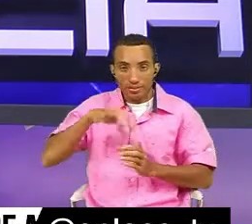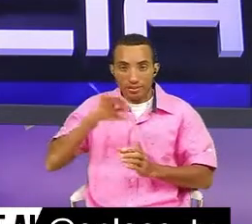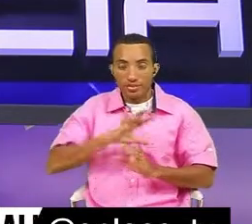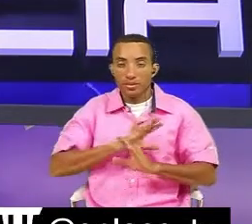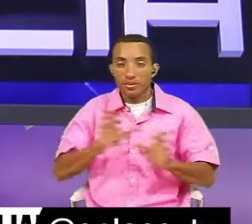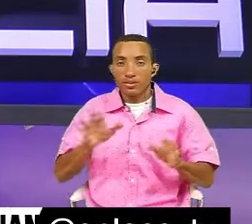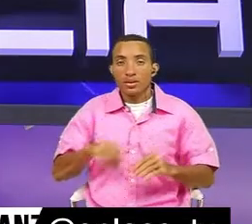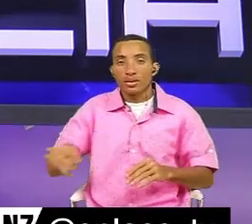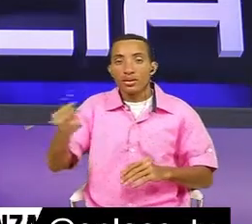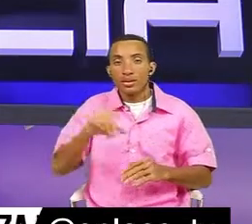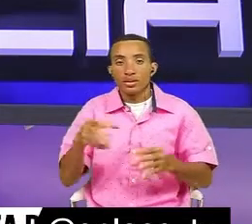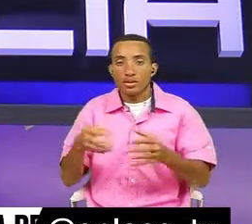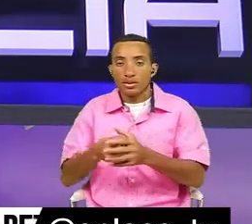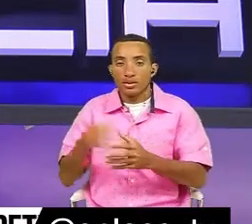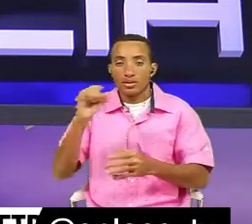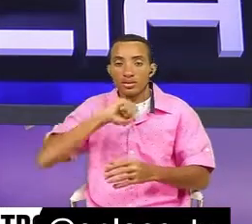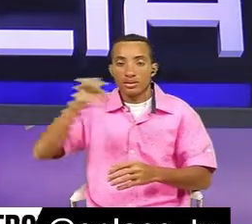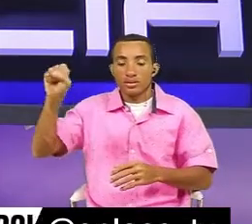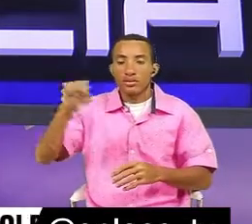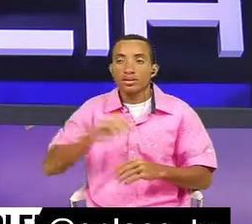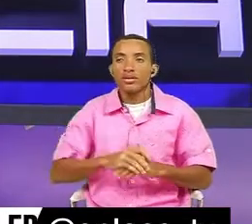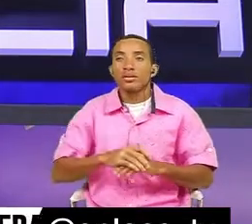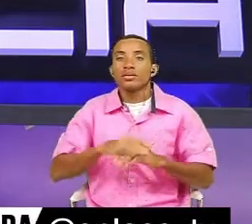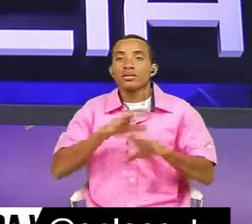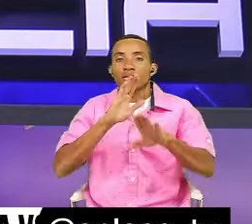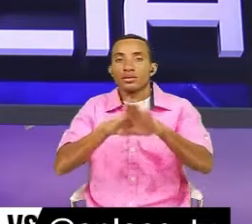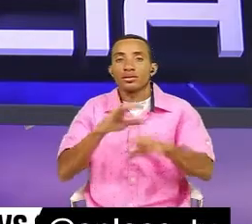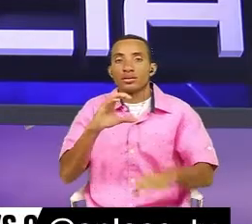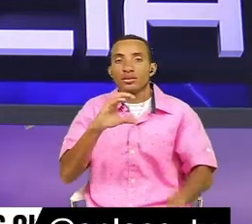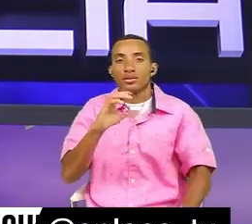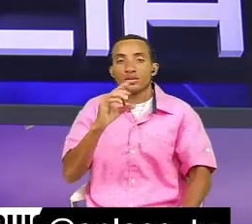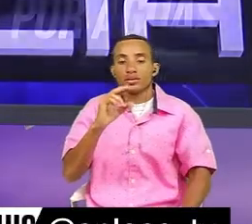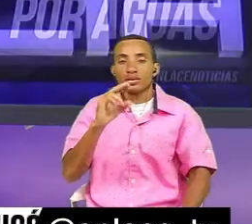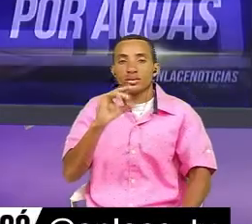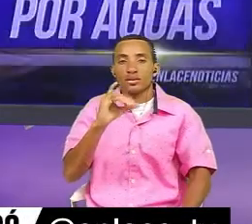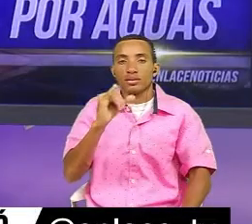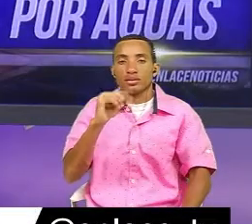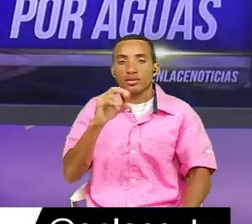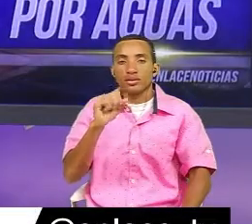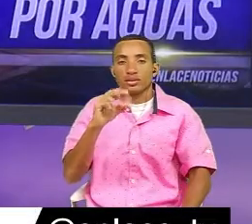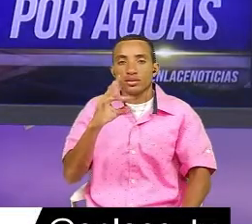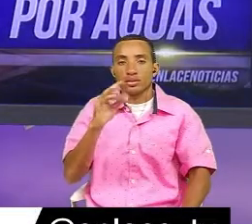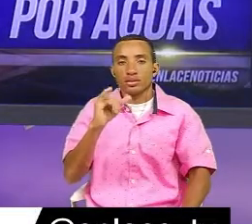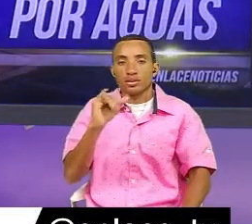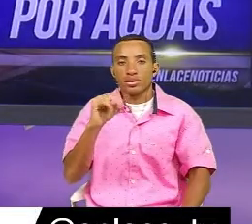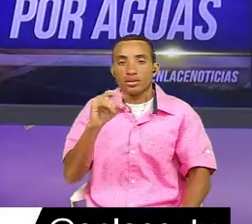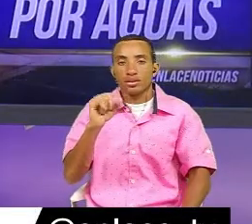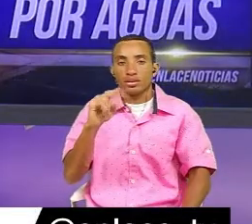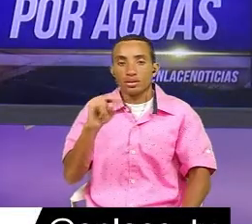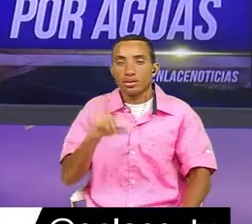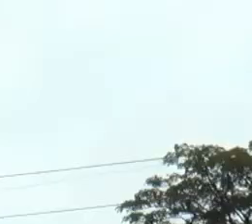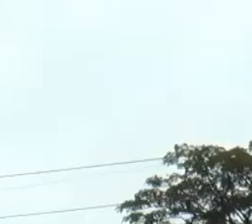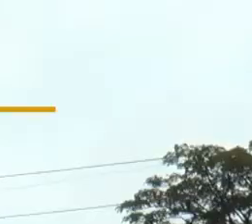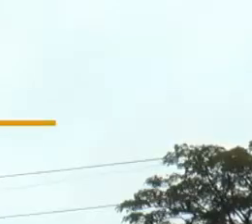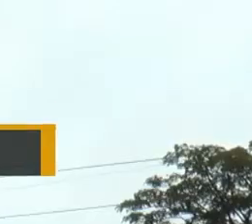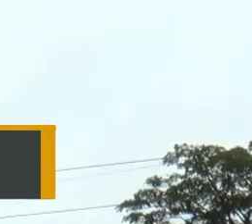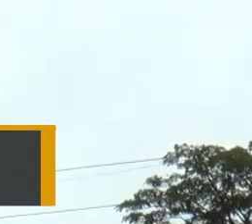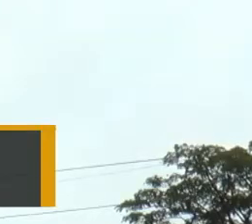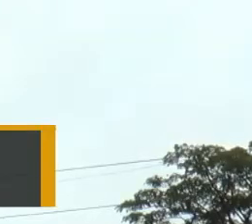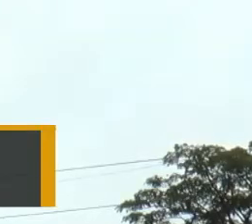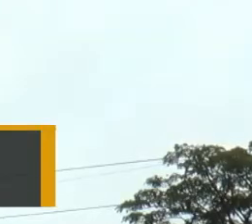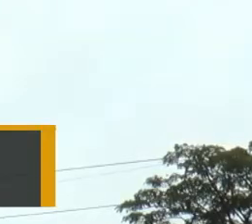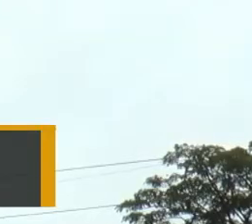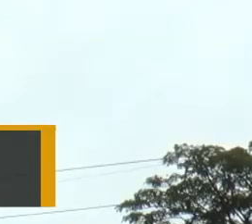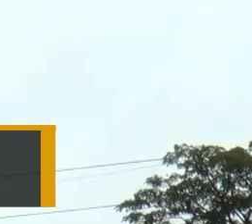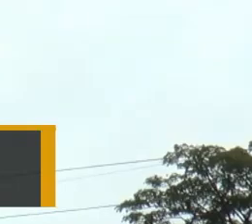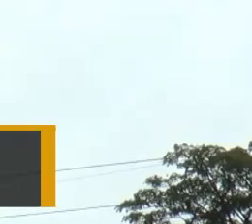en la cabeza del sindicato. Insta a Sinantrainal a actuar como lo hacen los restantes sindicatos del municipio. Ante la